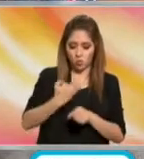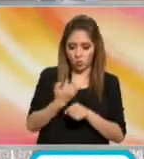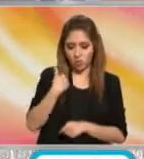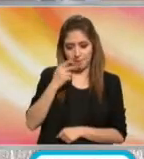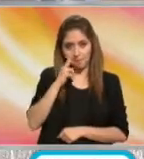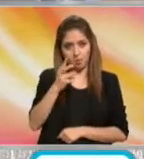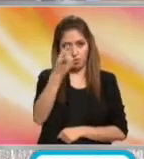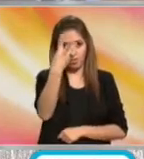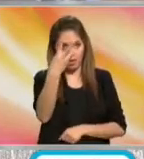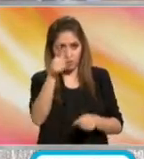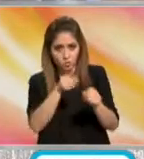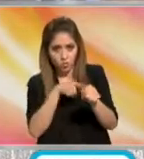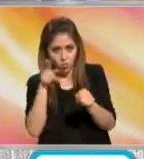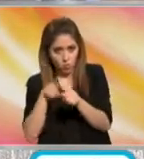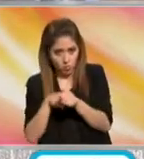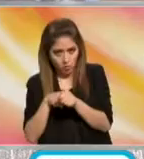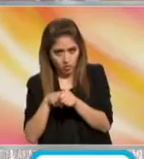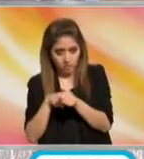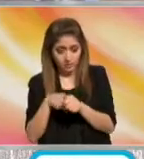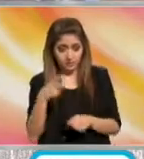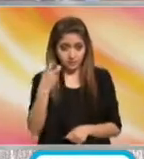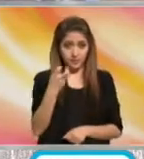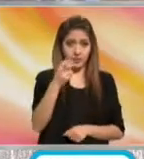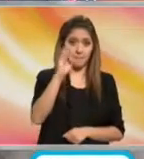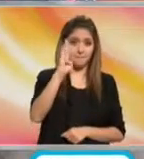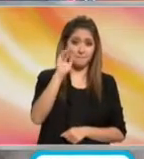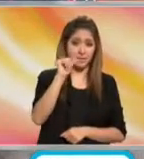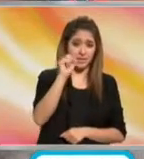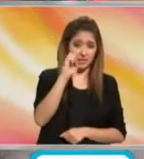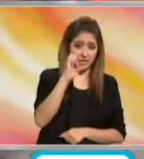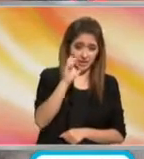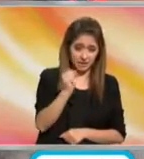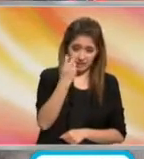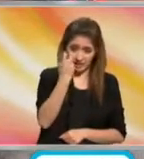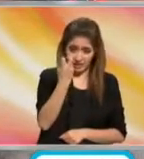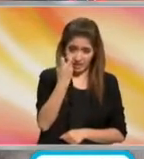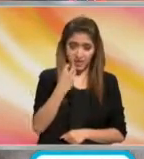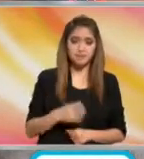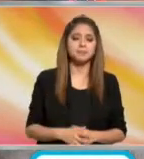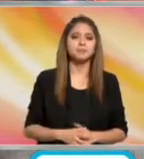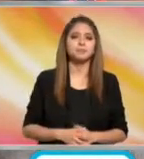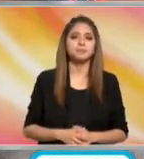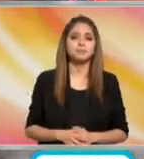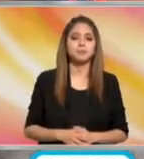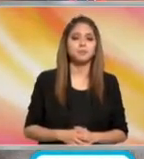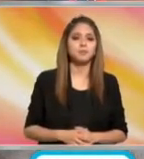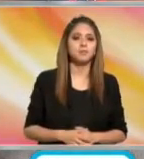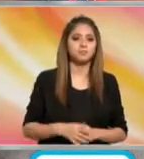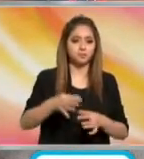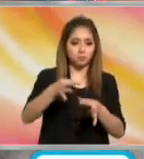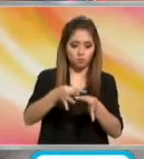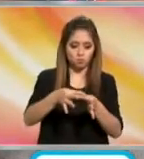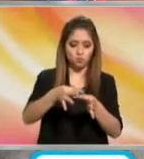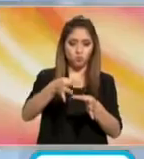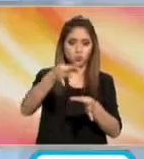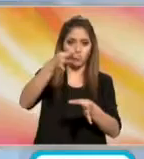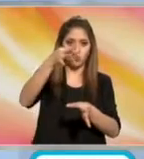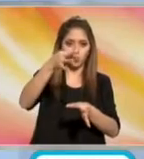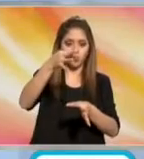en diferentes, dos tipos de productos. ¿Son bases, estas primeras que vemos acá? El que vemos en el tarrito alargado